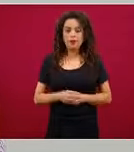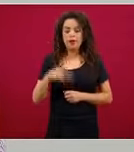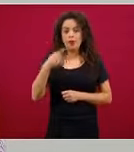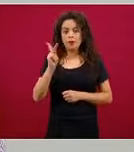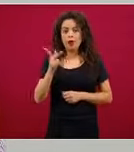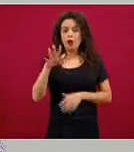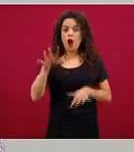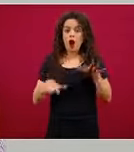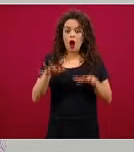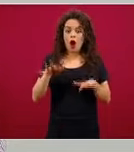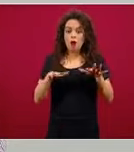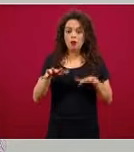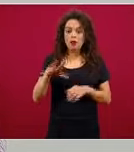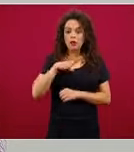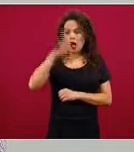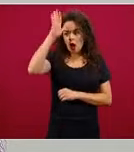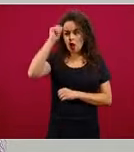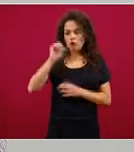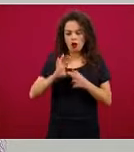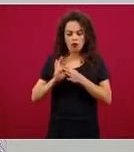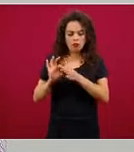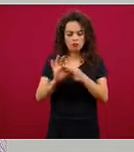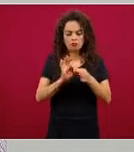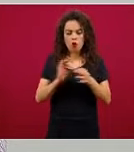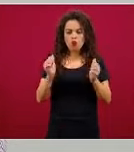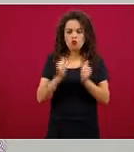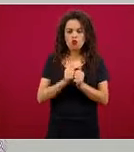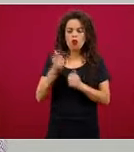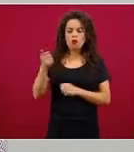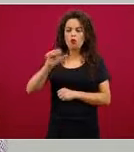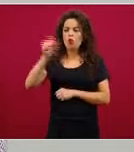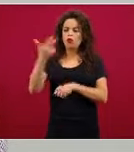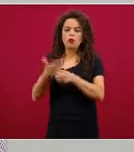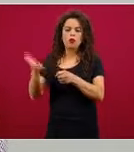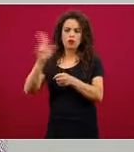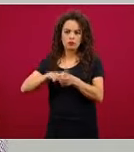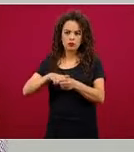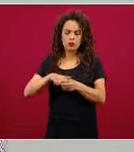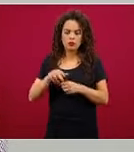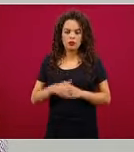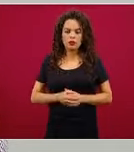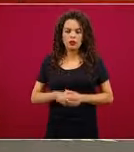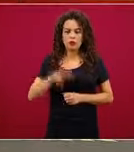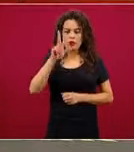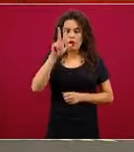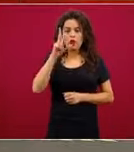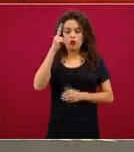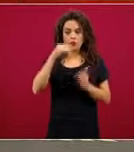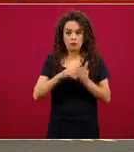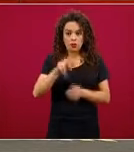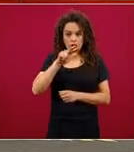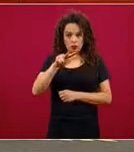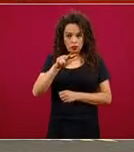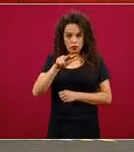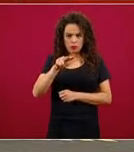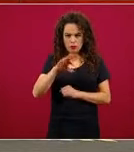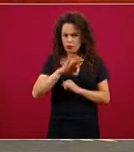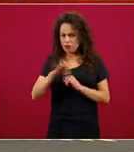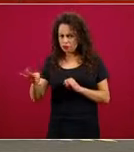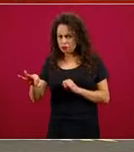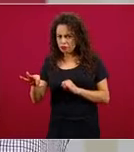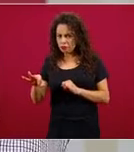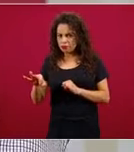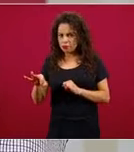han establecido convenios de colaboración con algunas unidades hospitalarias, es decir, se ha empujado desde el 2018, finales del 2018, principios